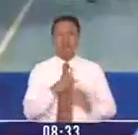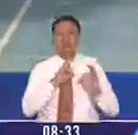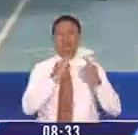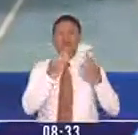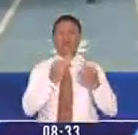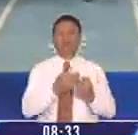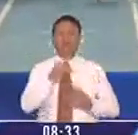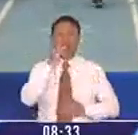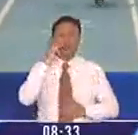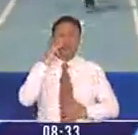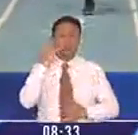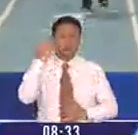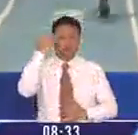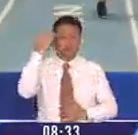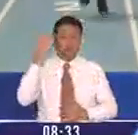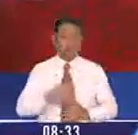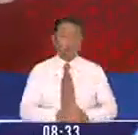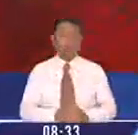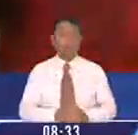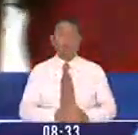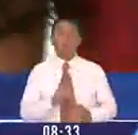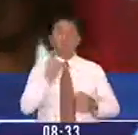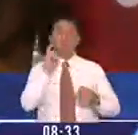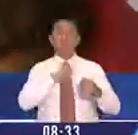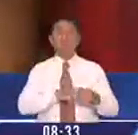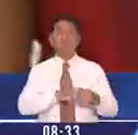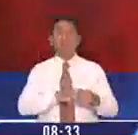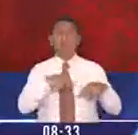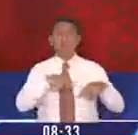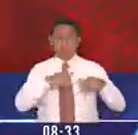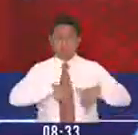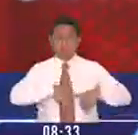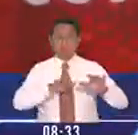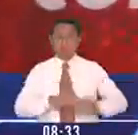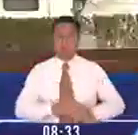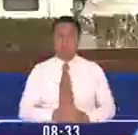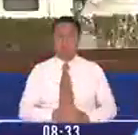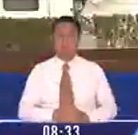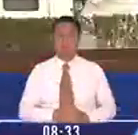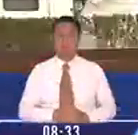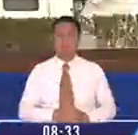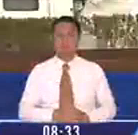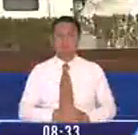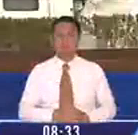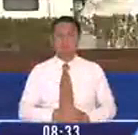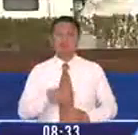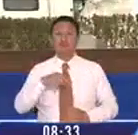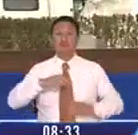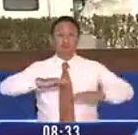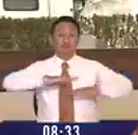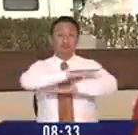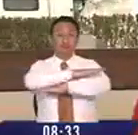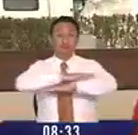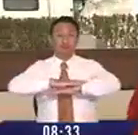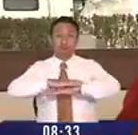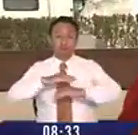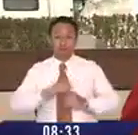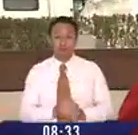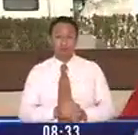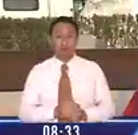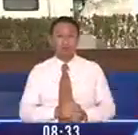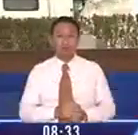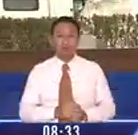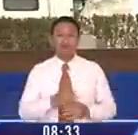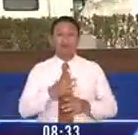con niños y adultos mayores. Las inscripciones todavía están disponibles. El recorrido es planito, realmente es saliendo desde la